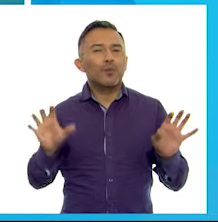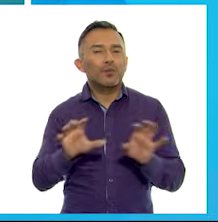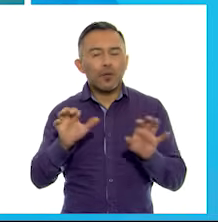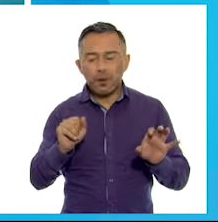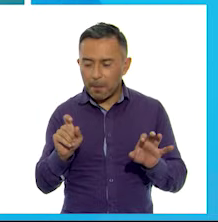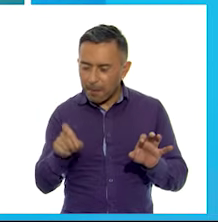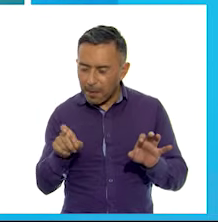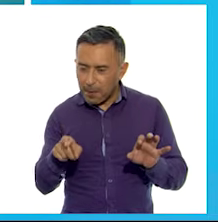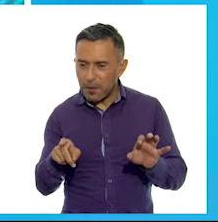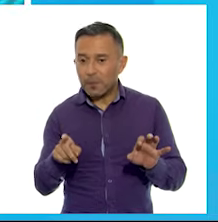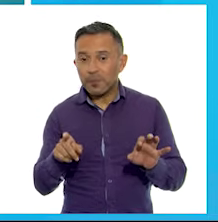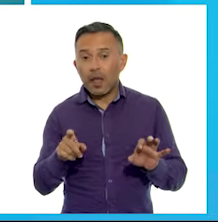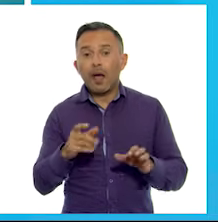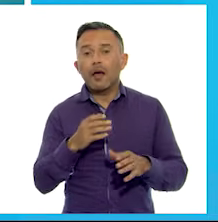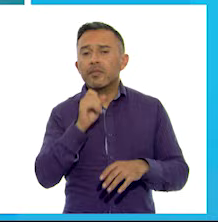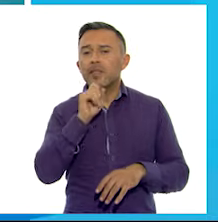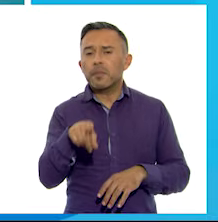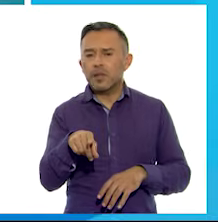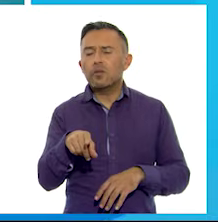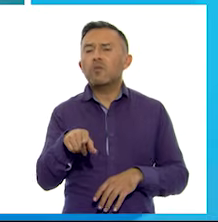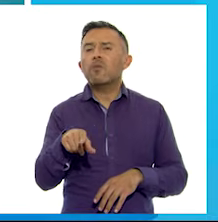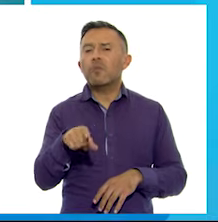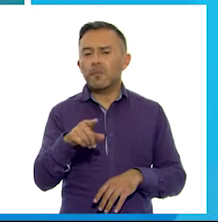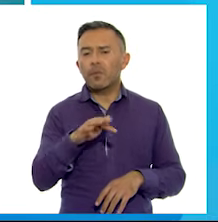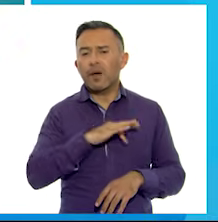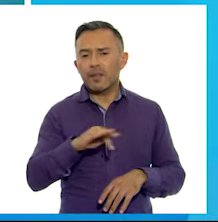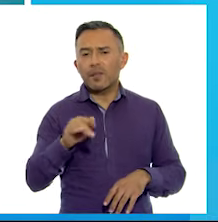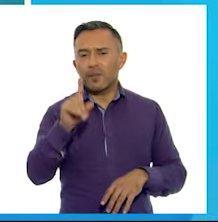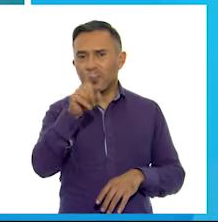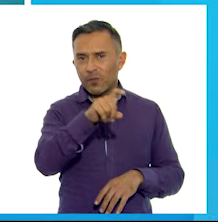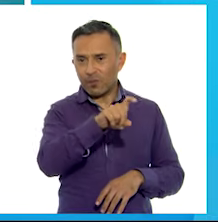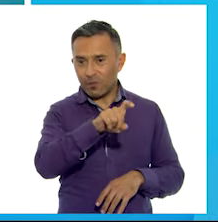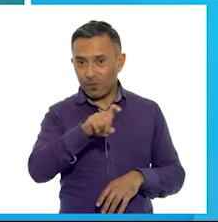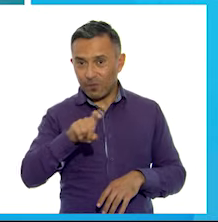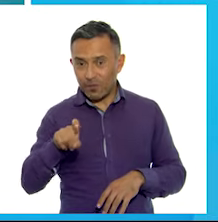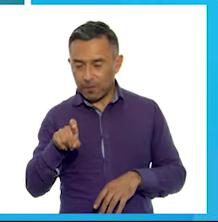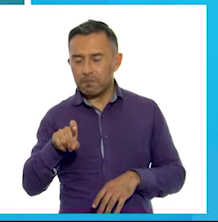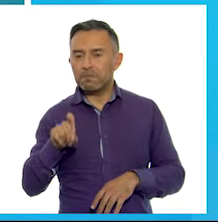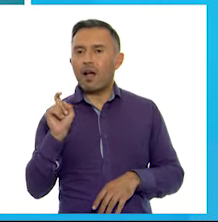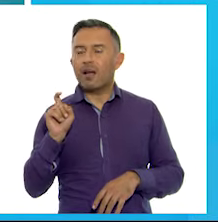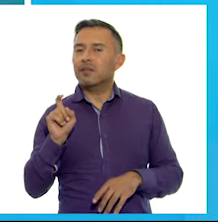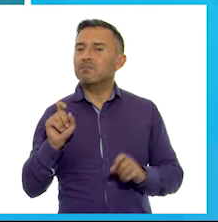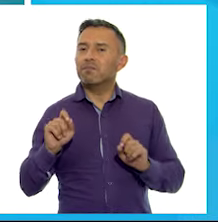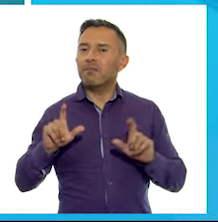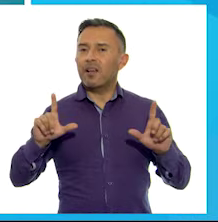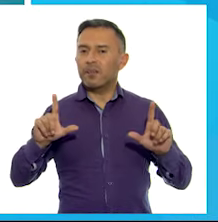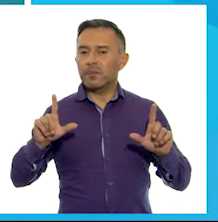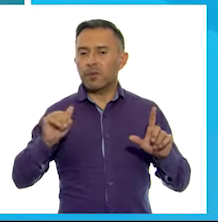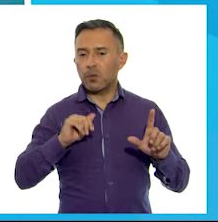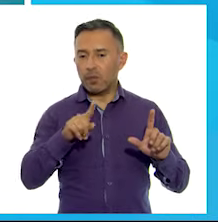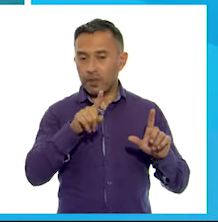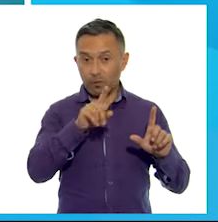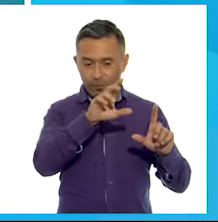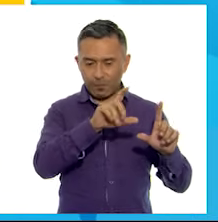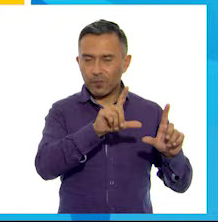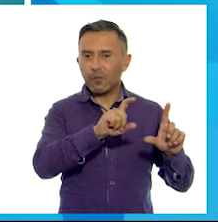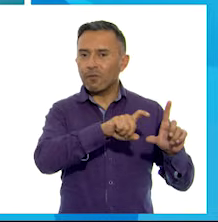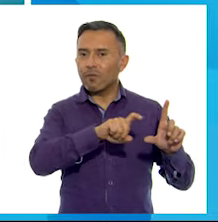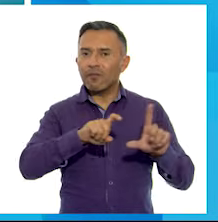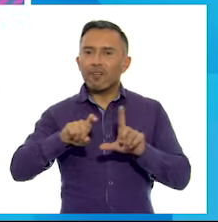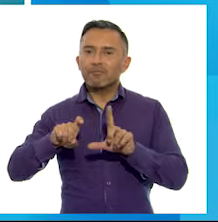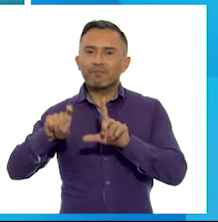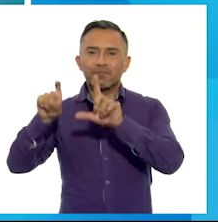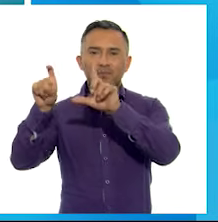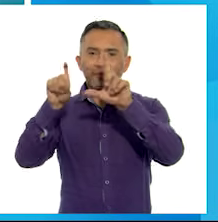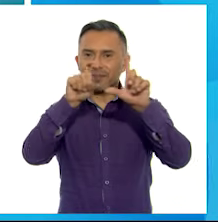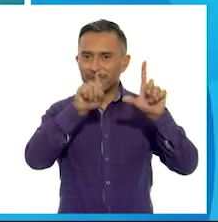De la misma forma, practica las acciones de arrastrar y soltar, moviendo las figuras de un lugar a otro.